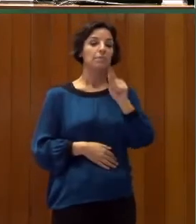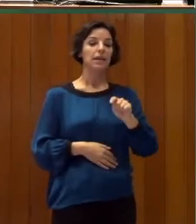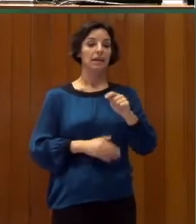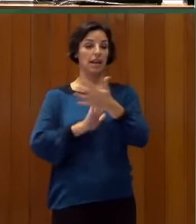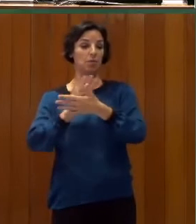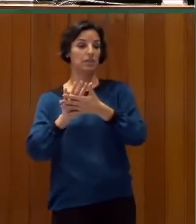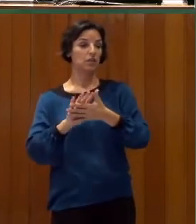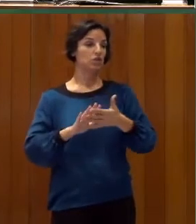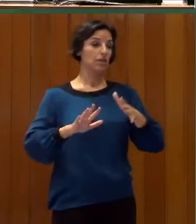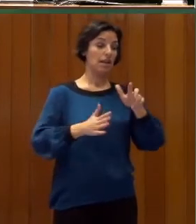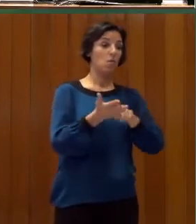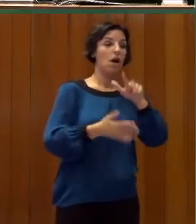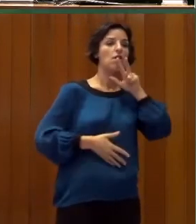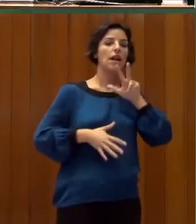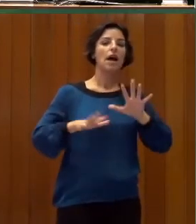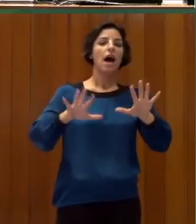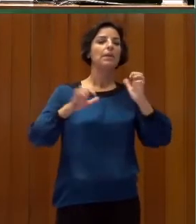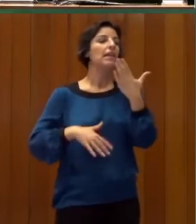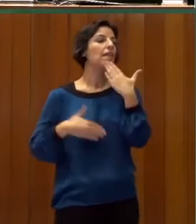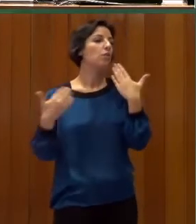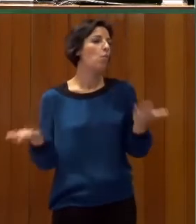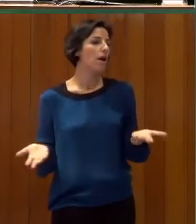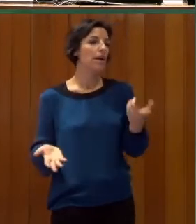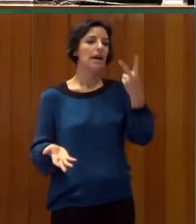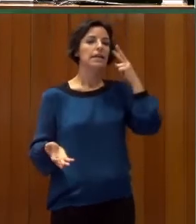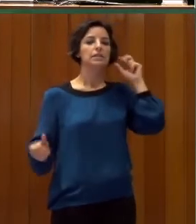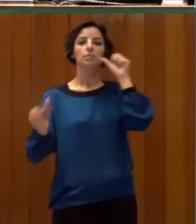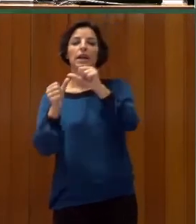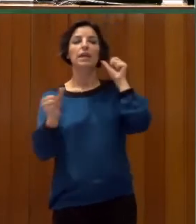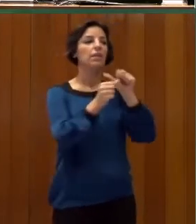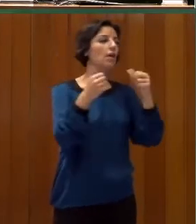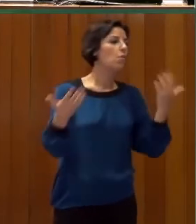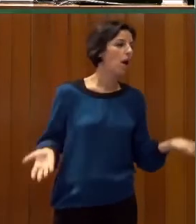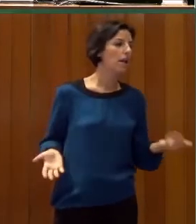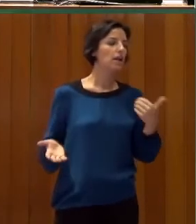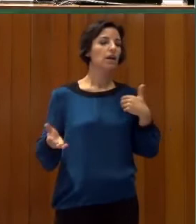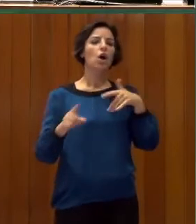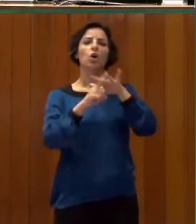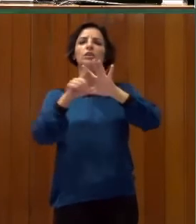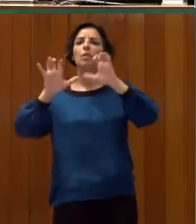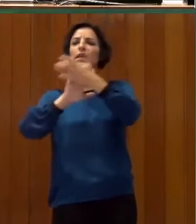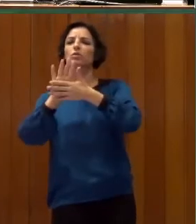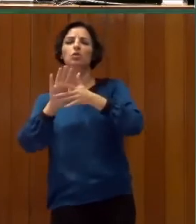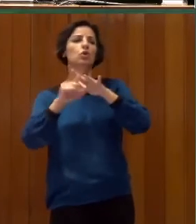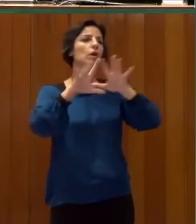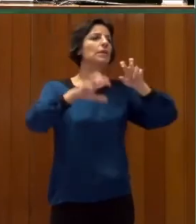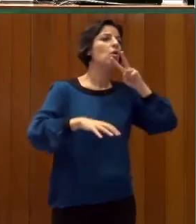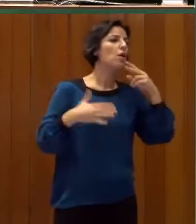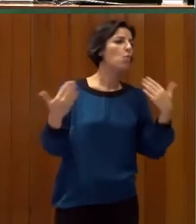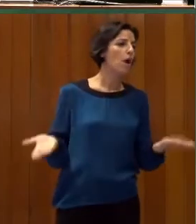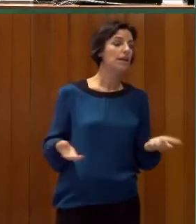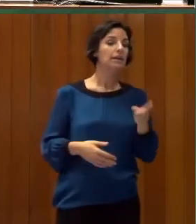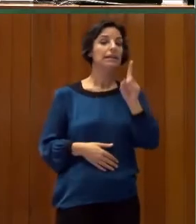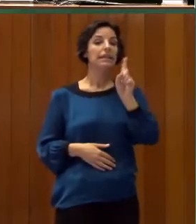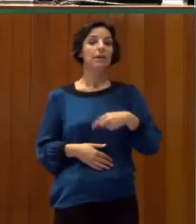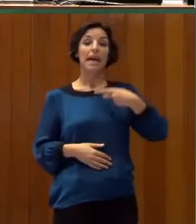lenguas, años de experiencia con cada una de las lenguas, contexto de aprendizaje y grado de competencia percibido